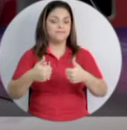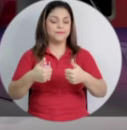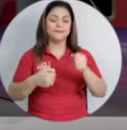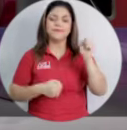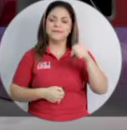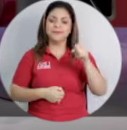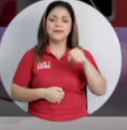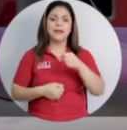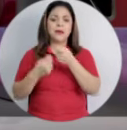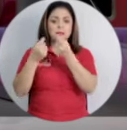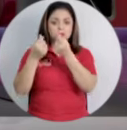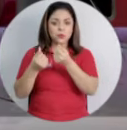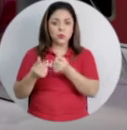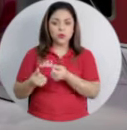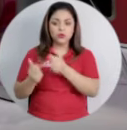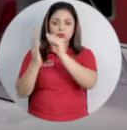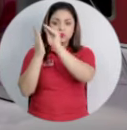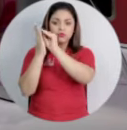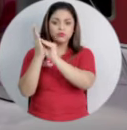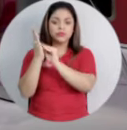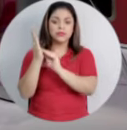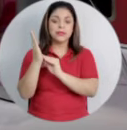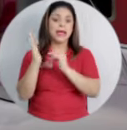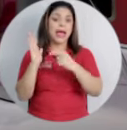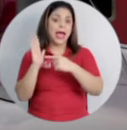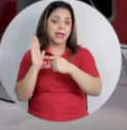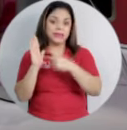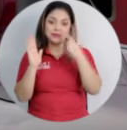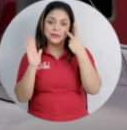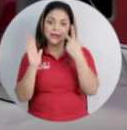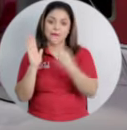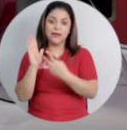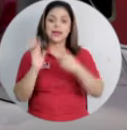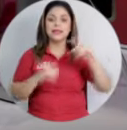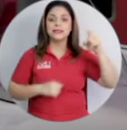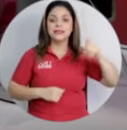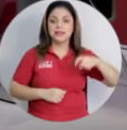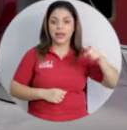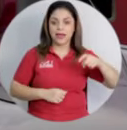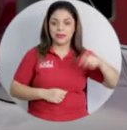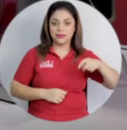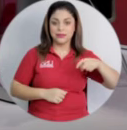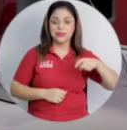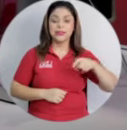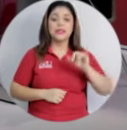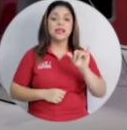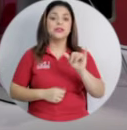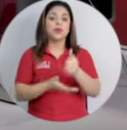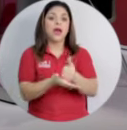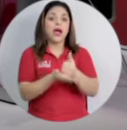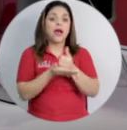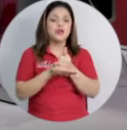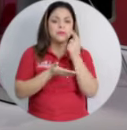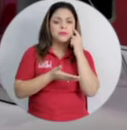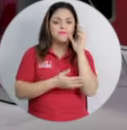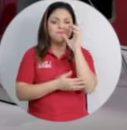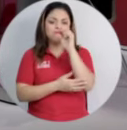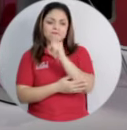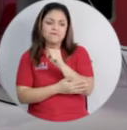el presupuesto es el instrumento que va a plasmar precisamente nuestras necesidades y nos va a